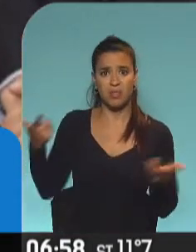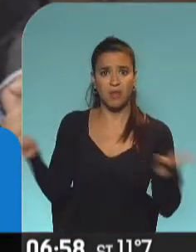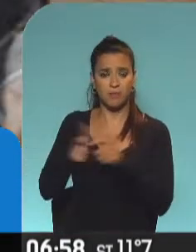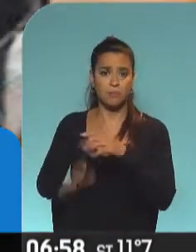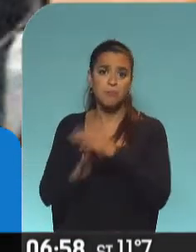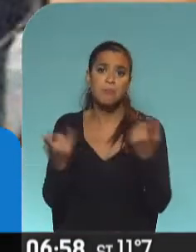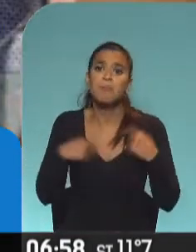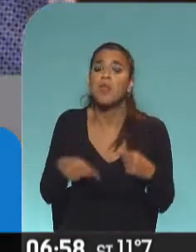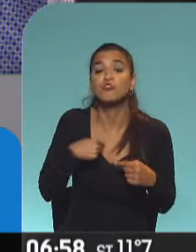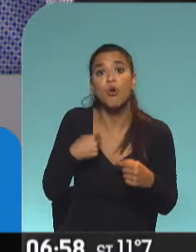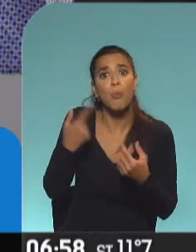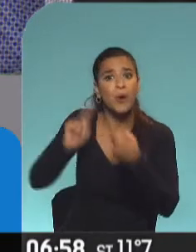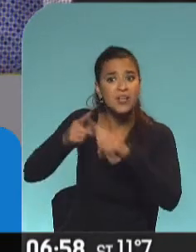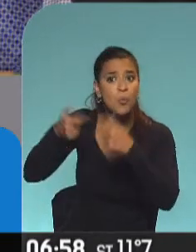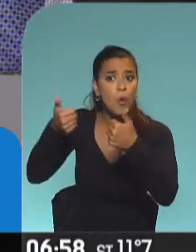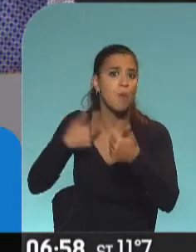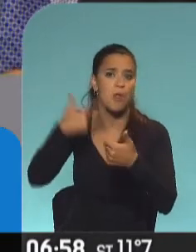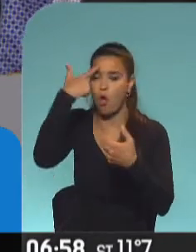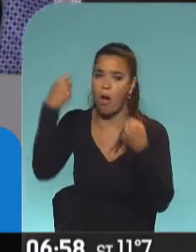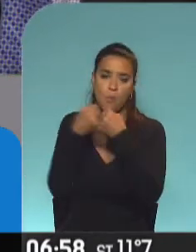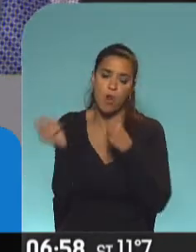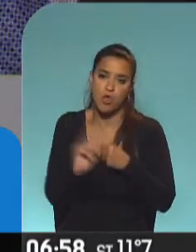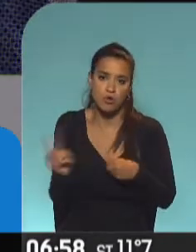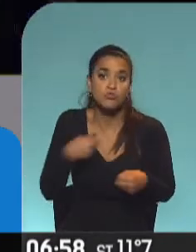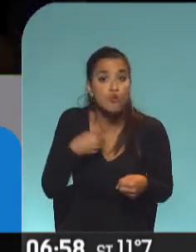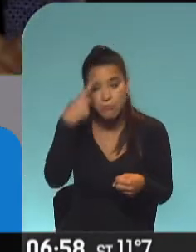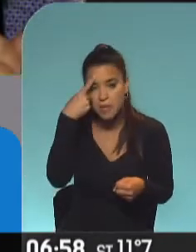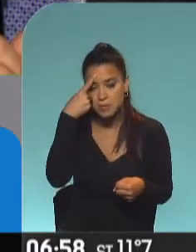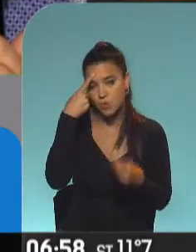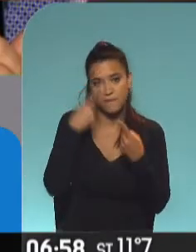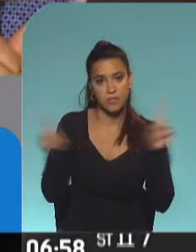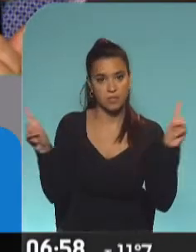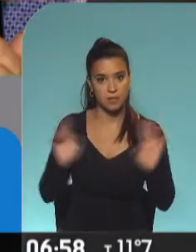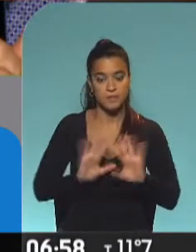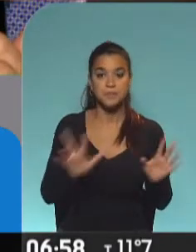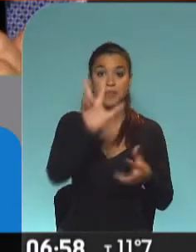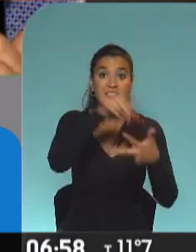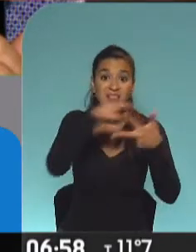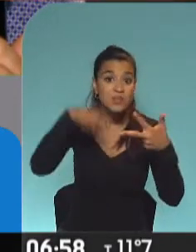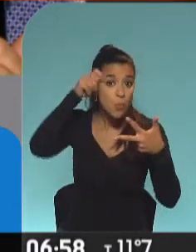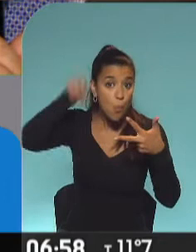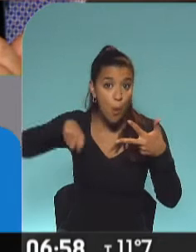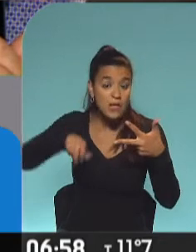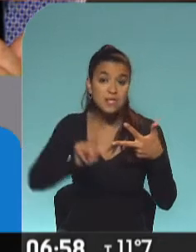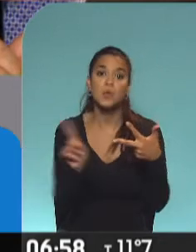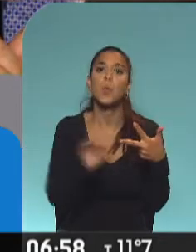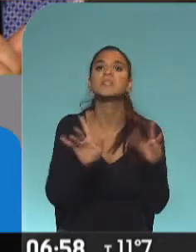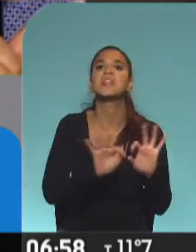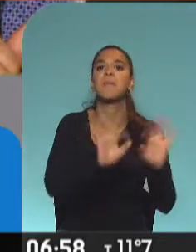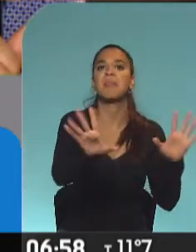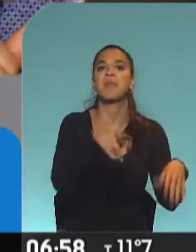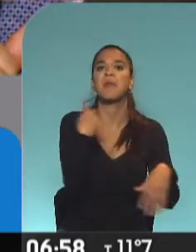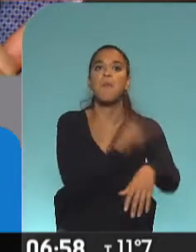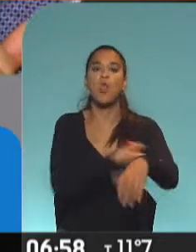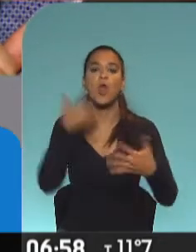no tengo por qué compartir, y en el caso puntual no advierto que haya gravedad institucional. Me parece que 3 jueces no hacen la independencia del Poder Judicial